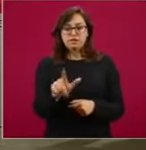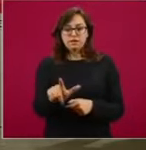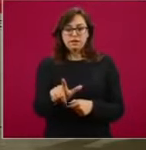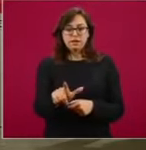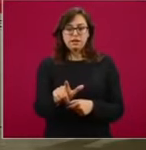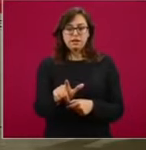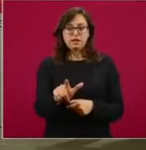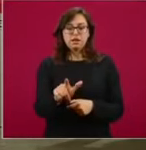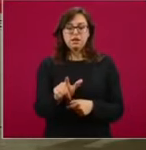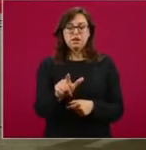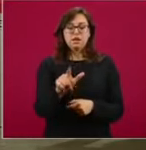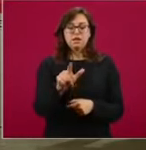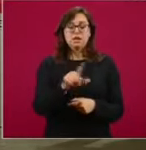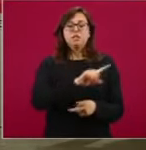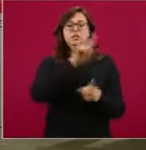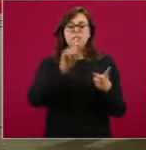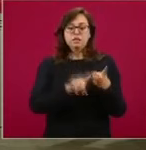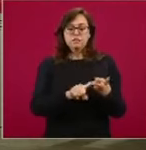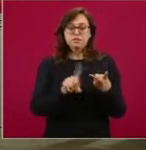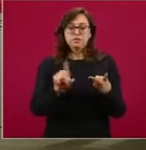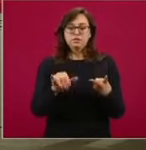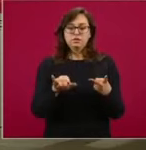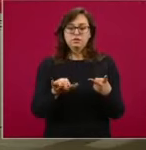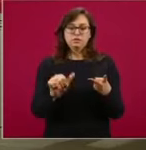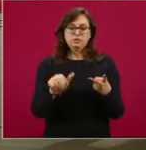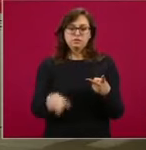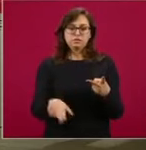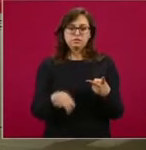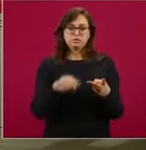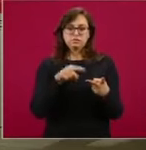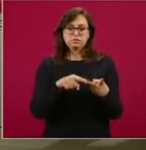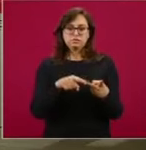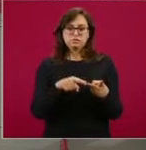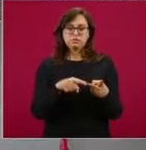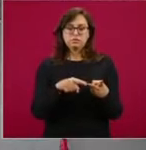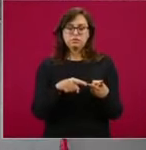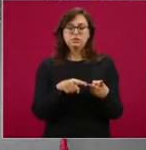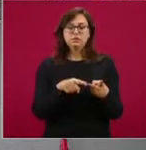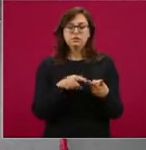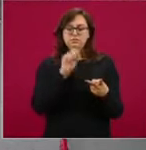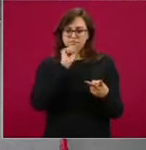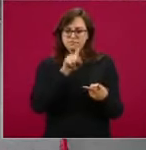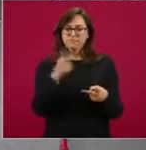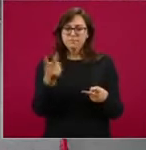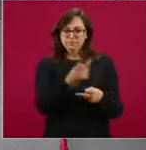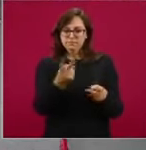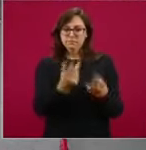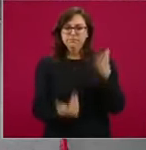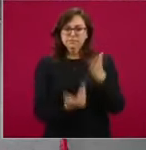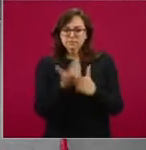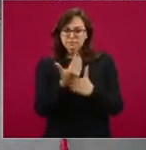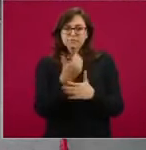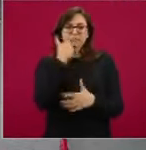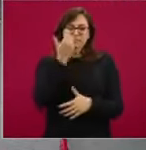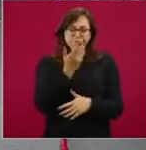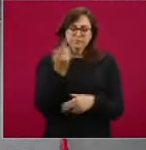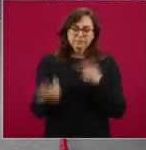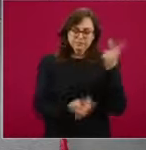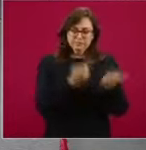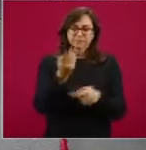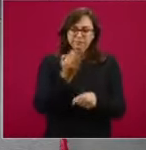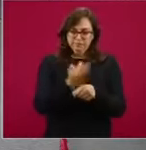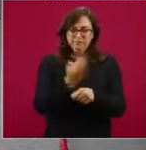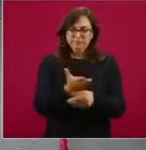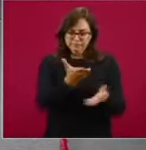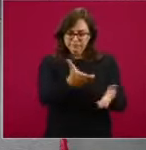tenía este tema en la mañana, enseguida a Damián Duarte, que no pudo preguntar ya en la mañana, y luego seguimos con los demás. Sí.